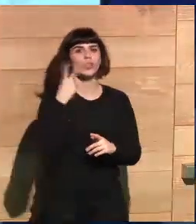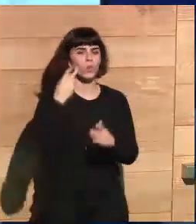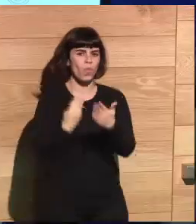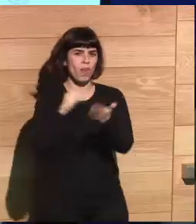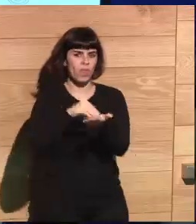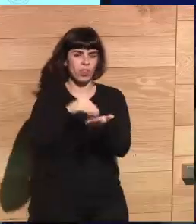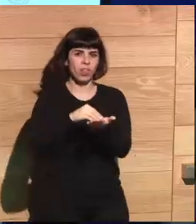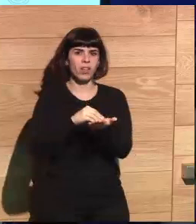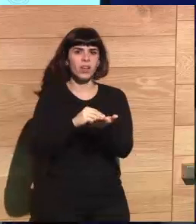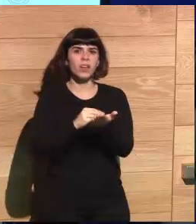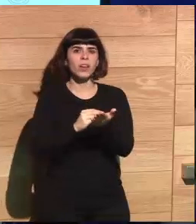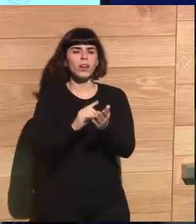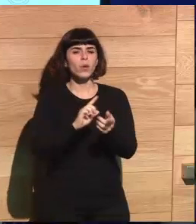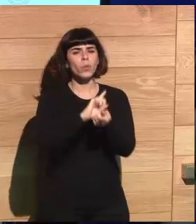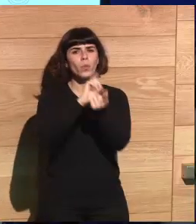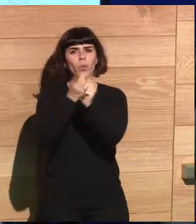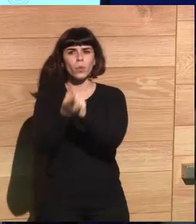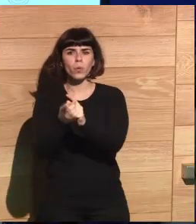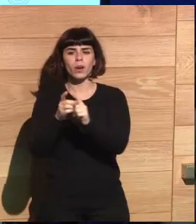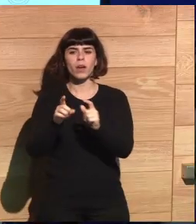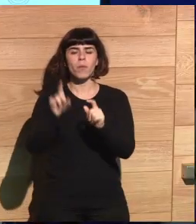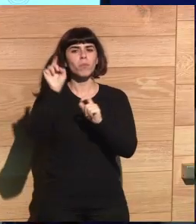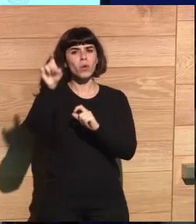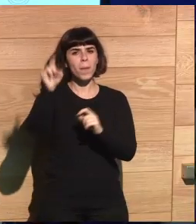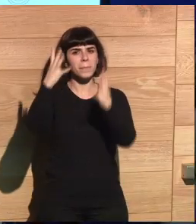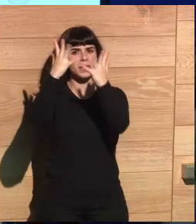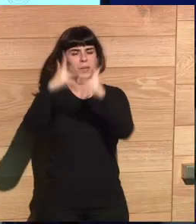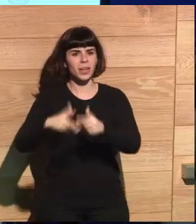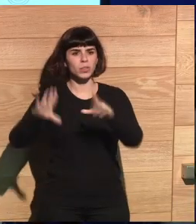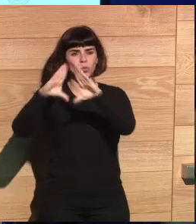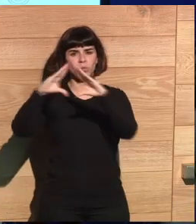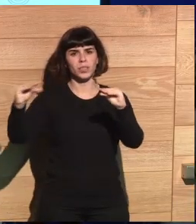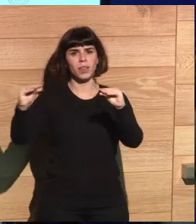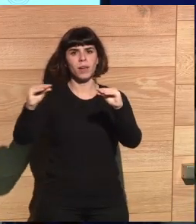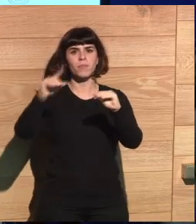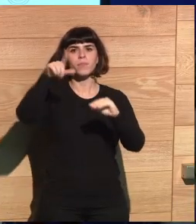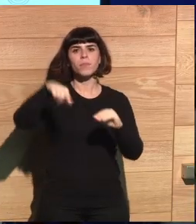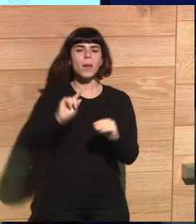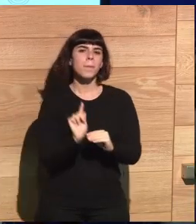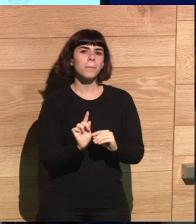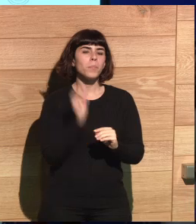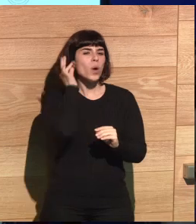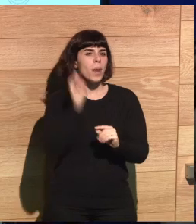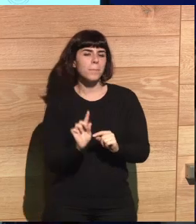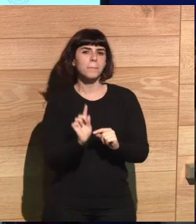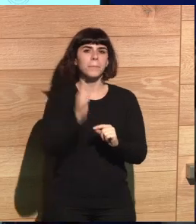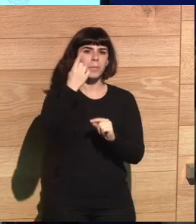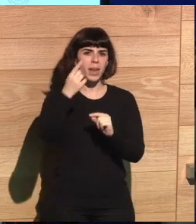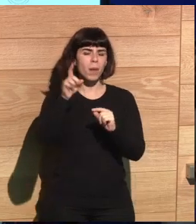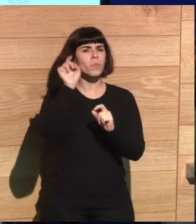enseñar matemáticas en una universidad. En esa ocasión fue también la primera mujer en conseguirlo, una profesora de